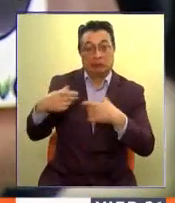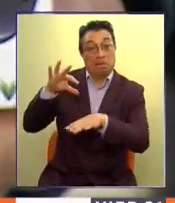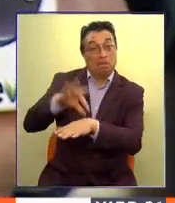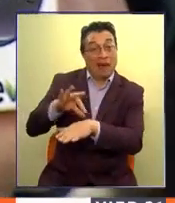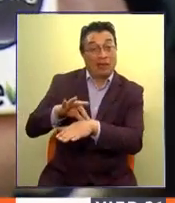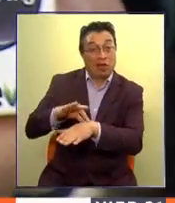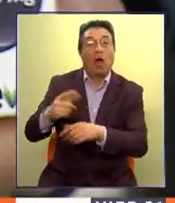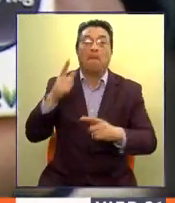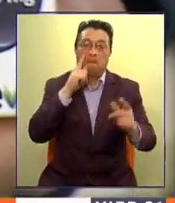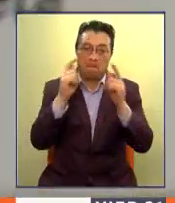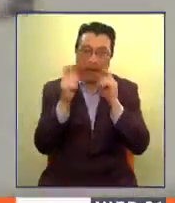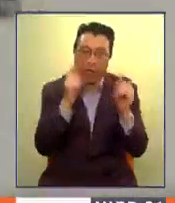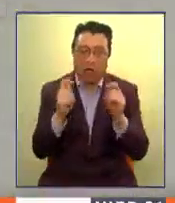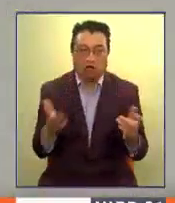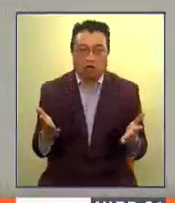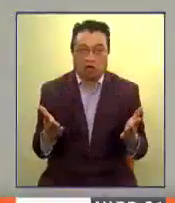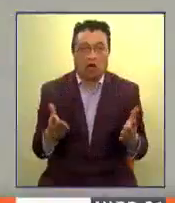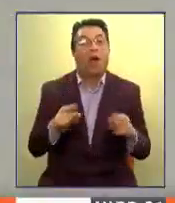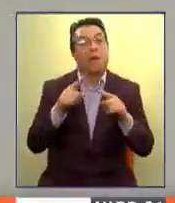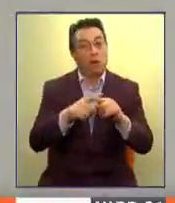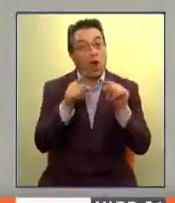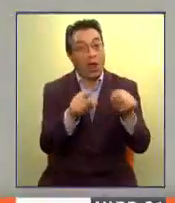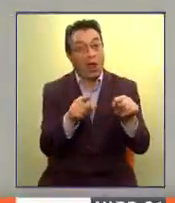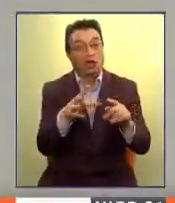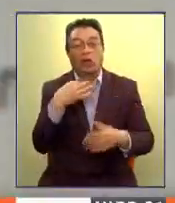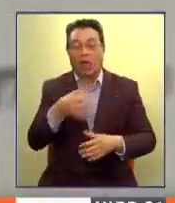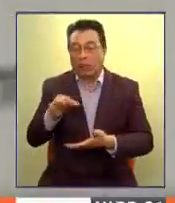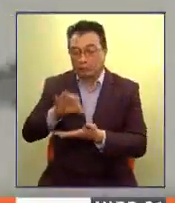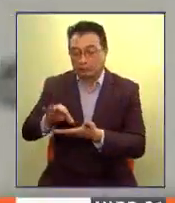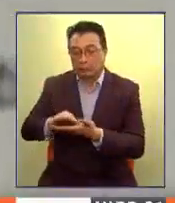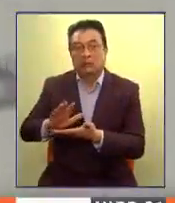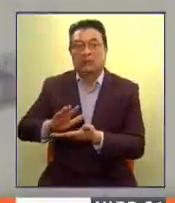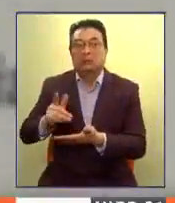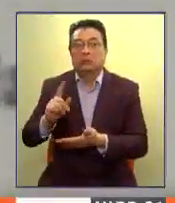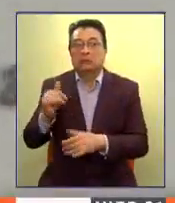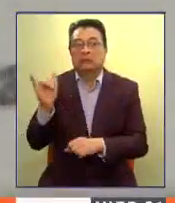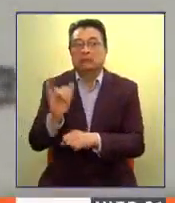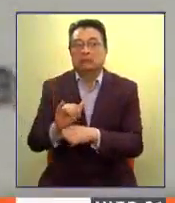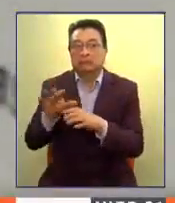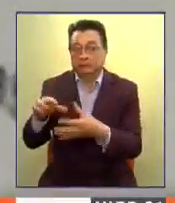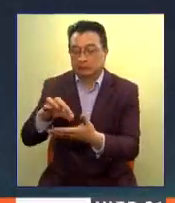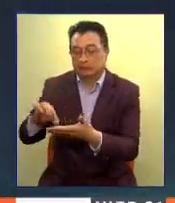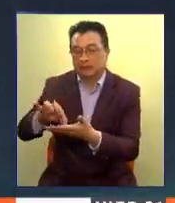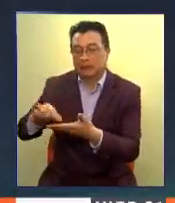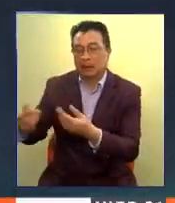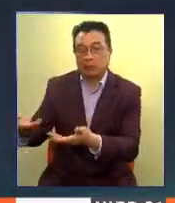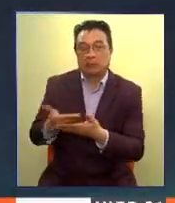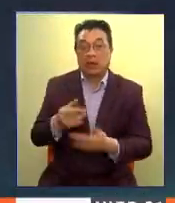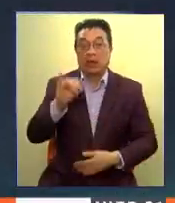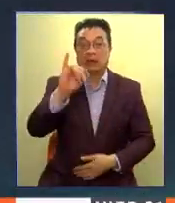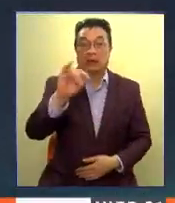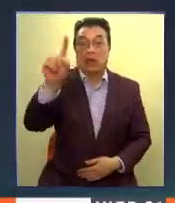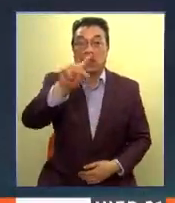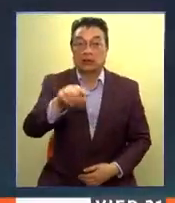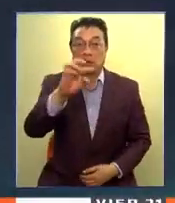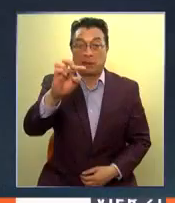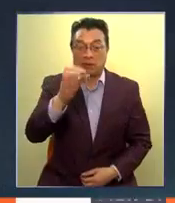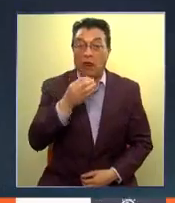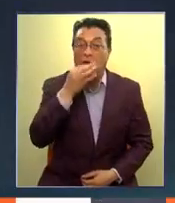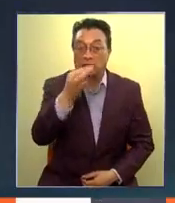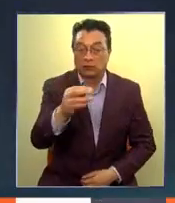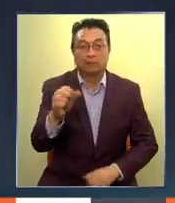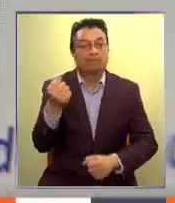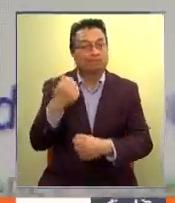riesgosos y por lo mismo se venden bajo receta cheque es por esta razón que el icp advirtió sobre la venta ilícita por